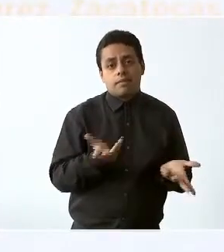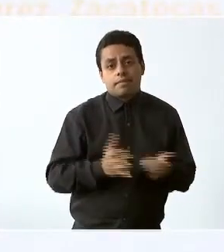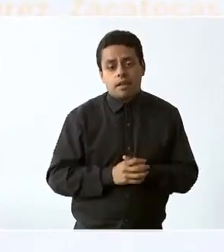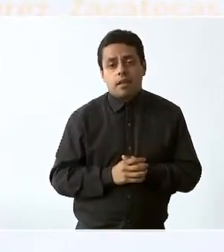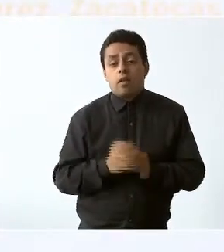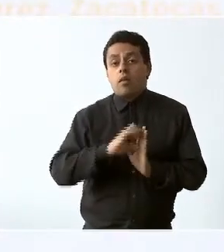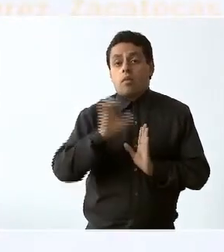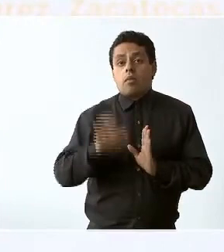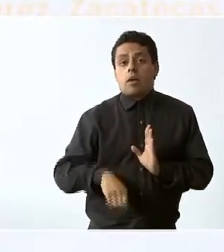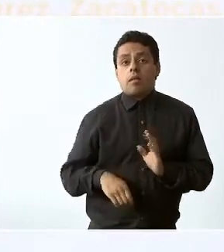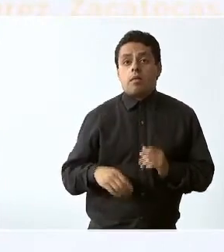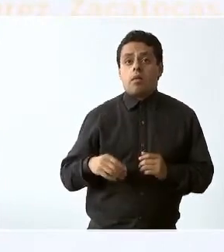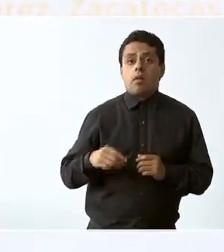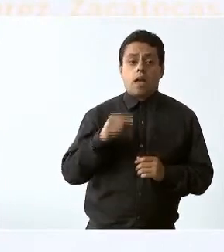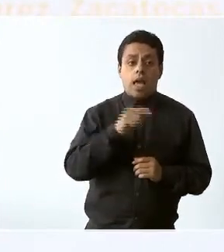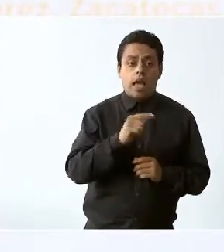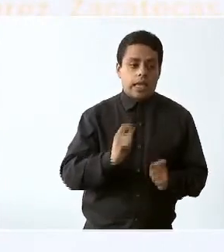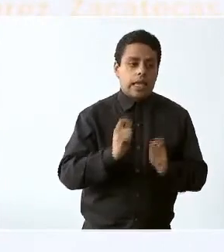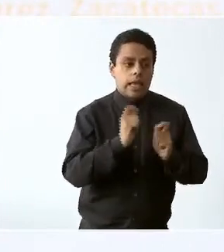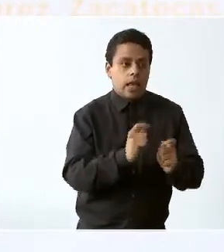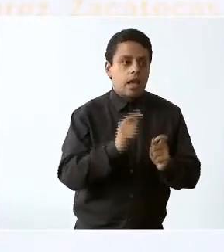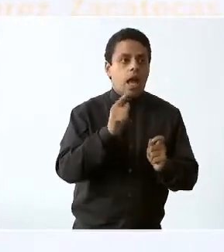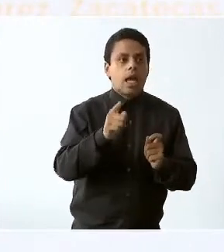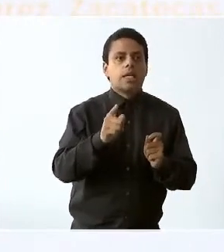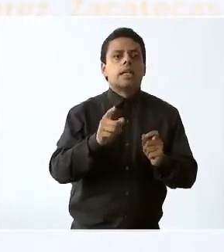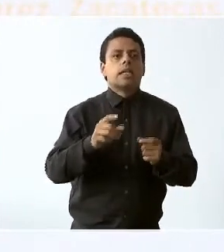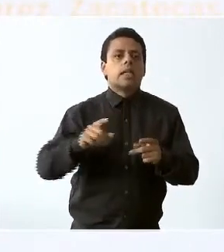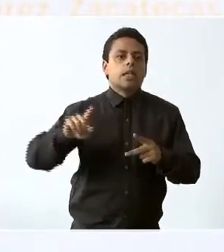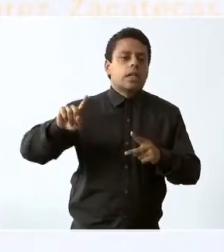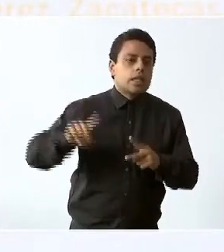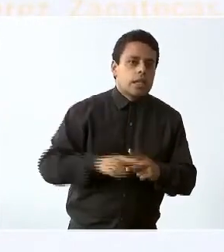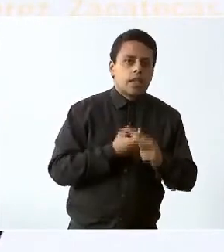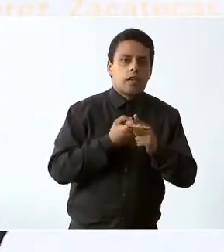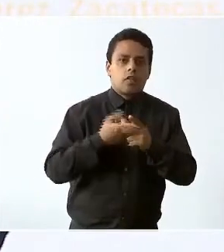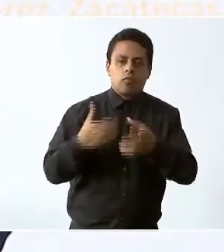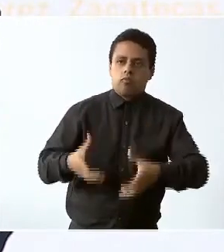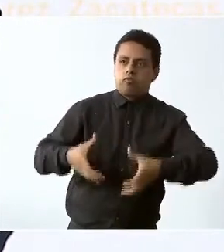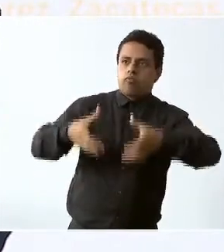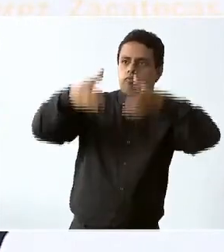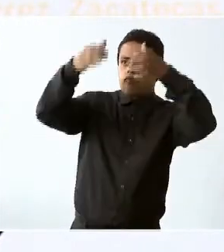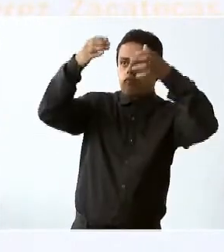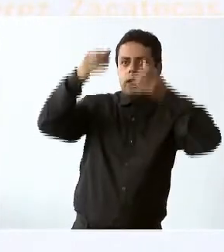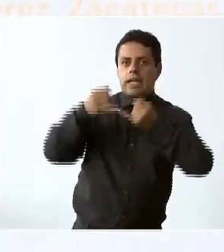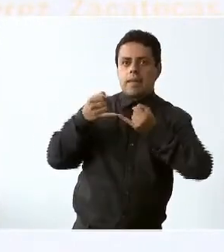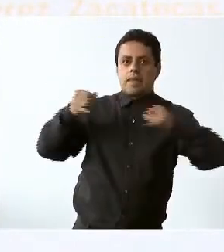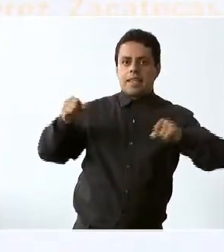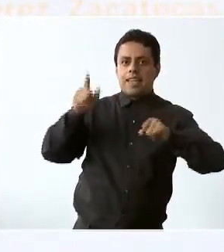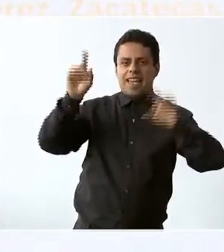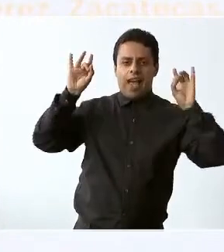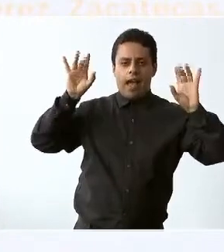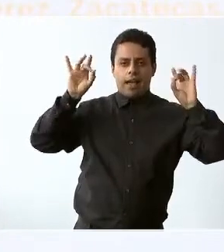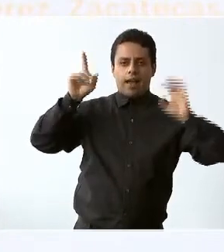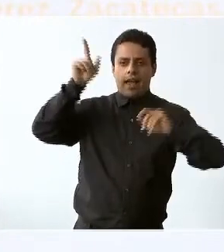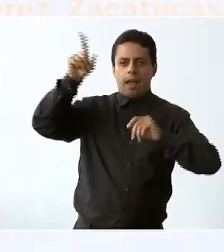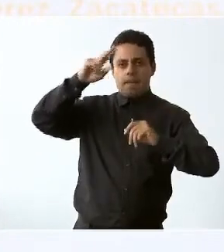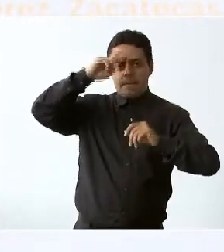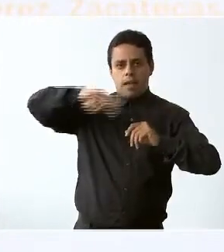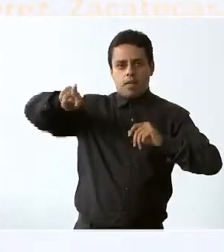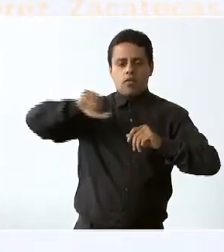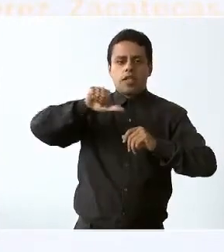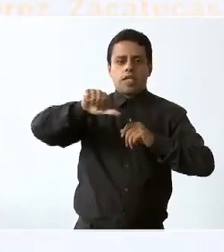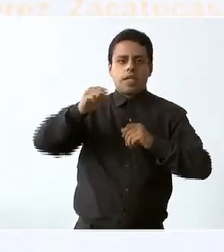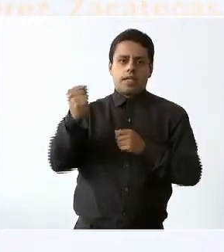Por ejemplo, se le encargó el poema para la inauguración de la columna de la Independencia, El Ángel, el 16